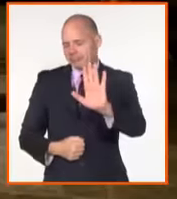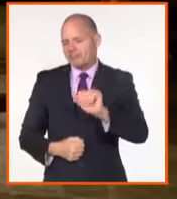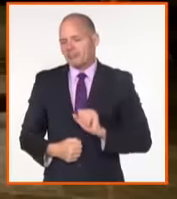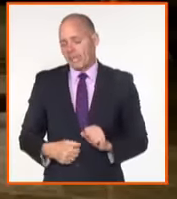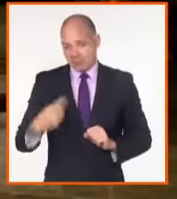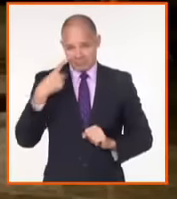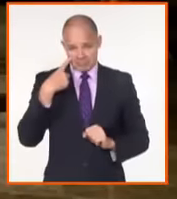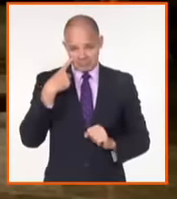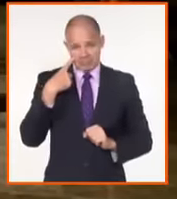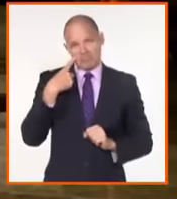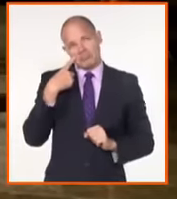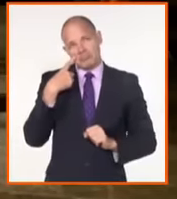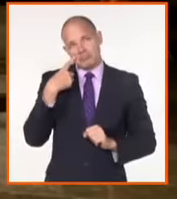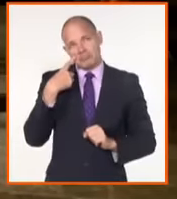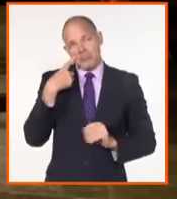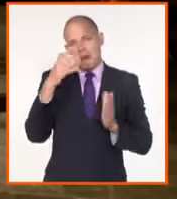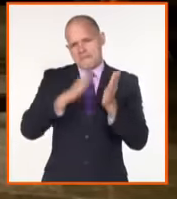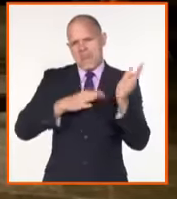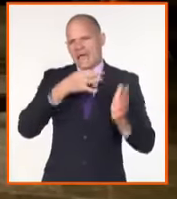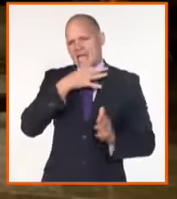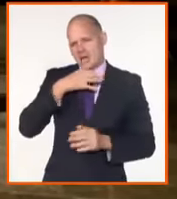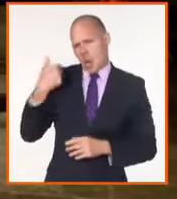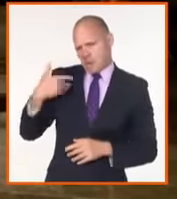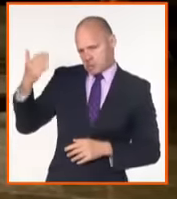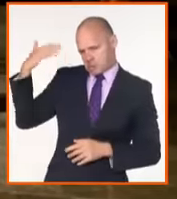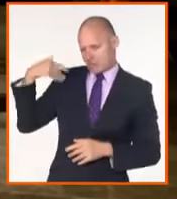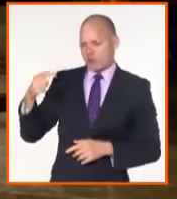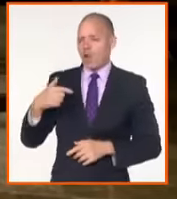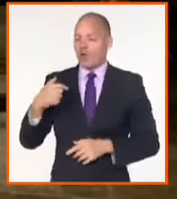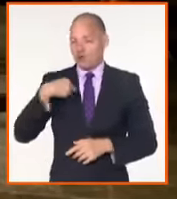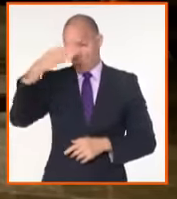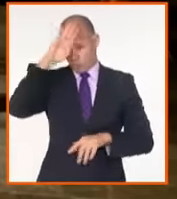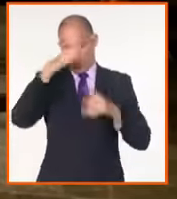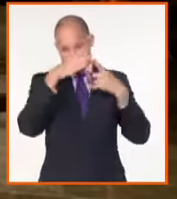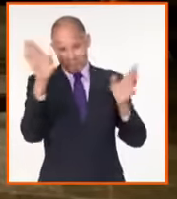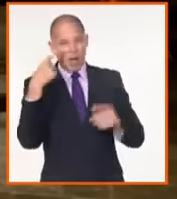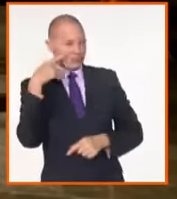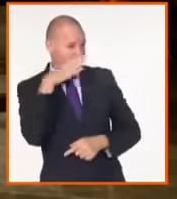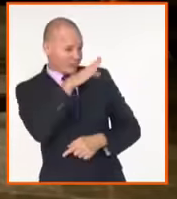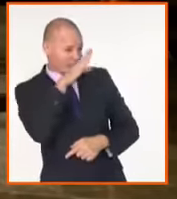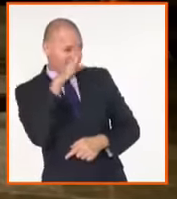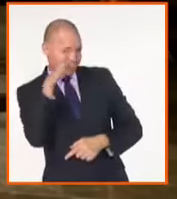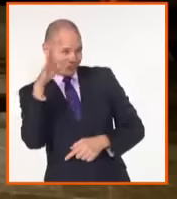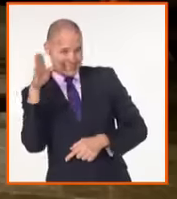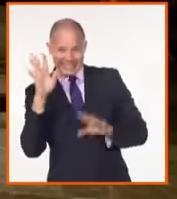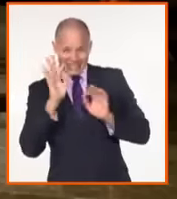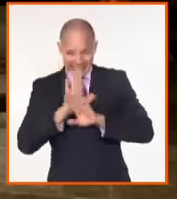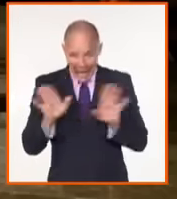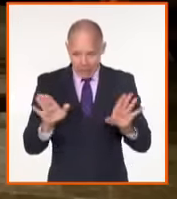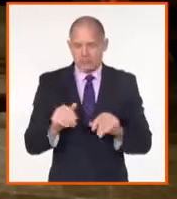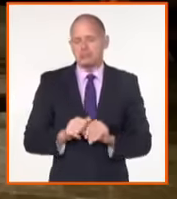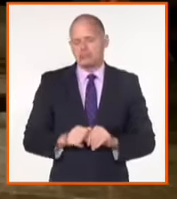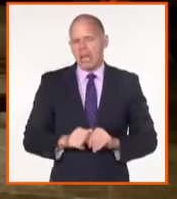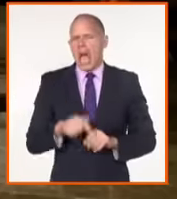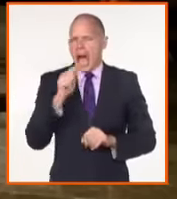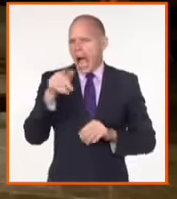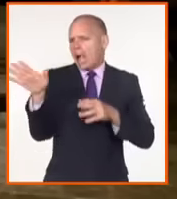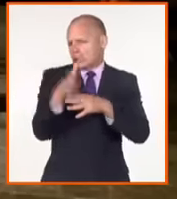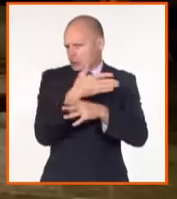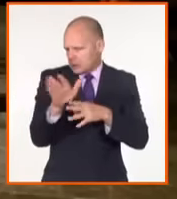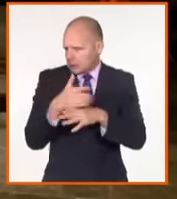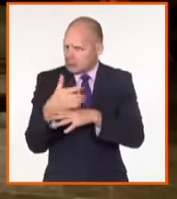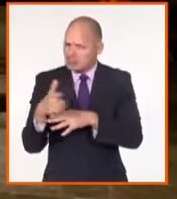Y tuvimos estos encuentros en composición de gobierno, partido, la administración, sistema empresarial, actores económicos.